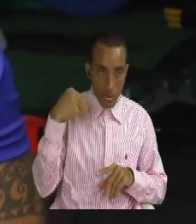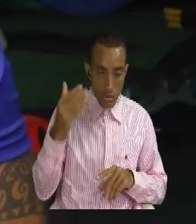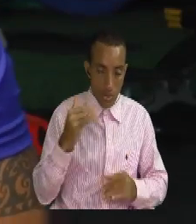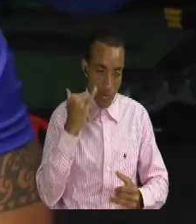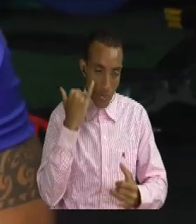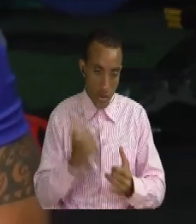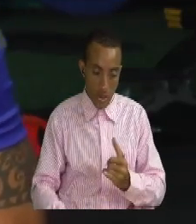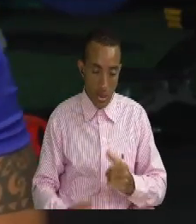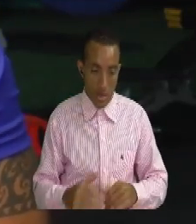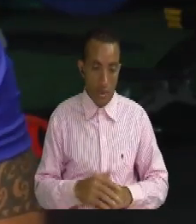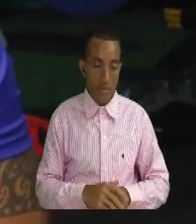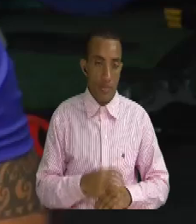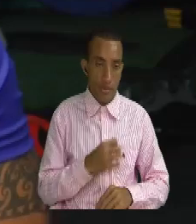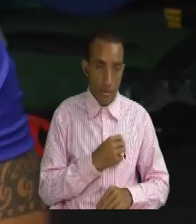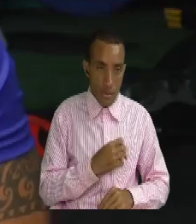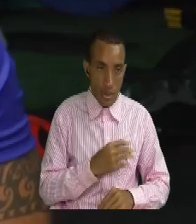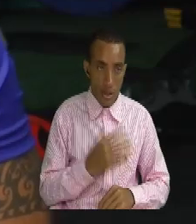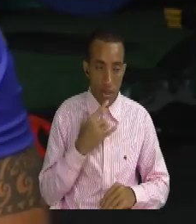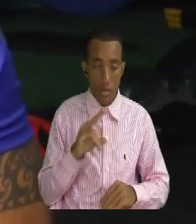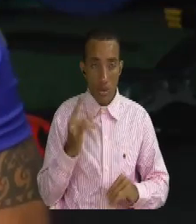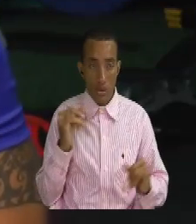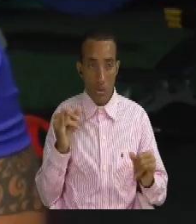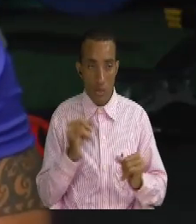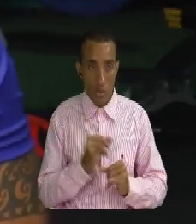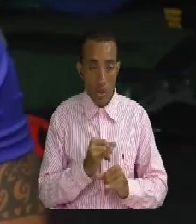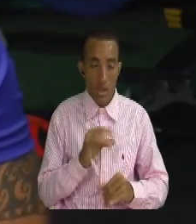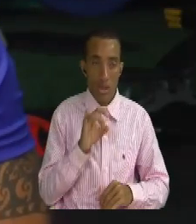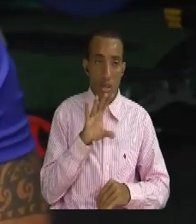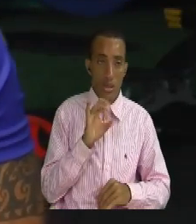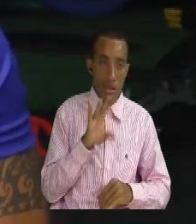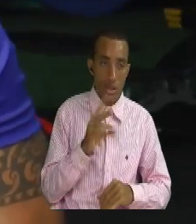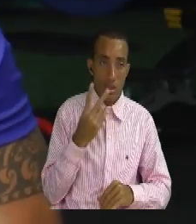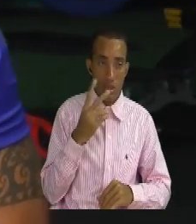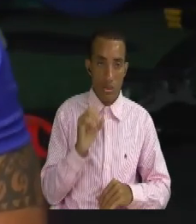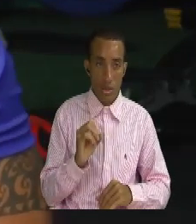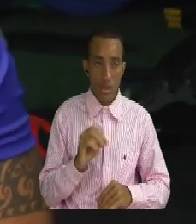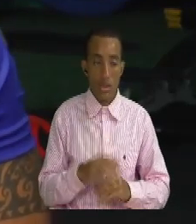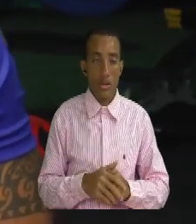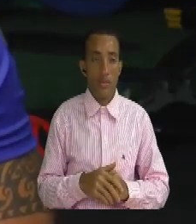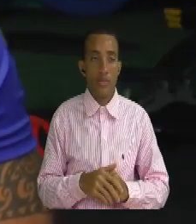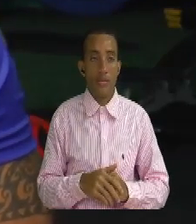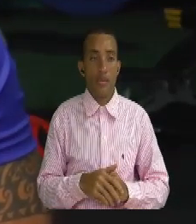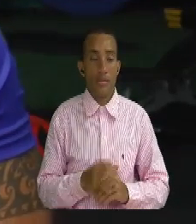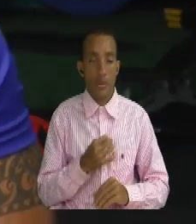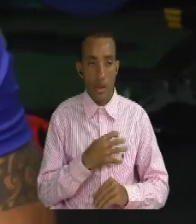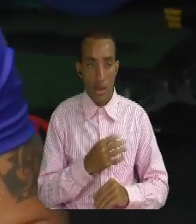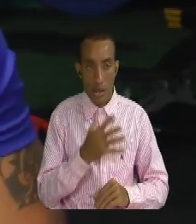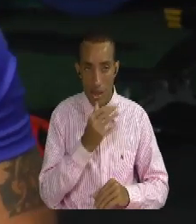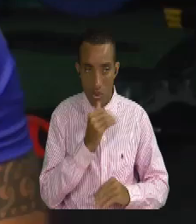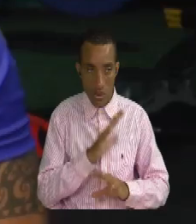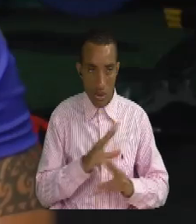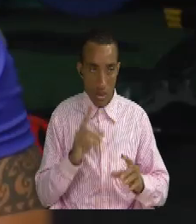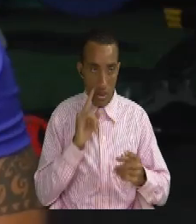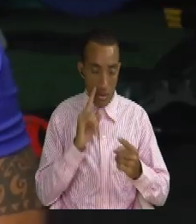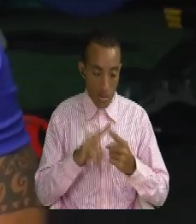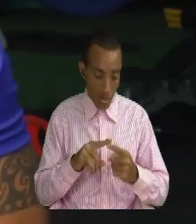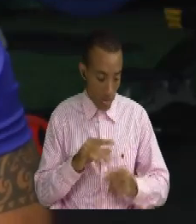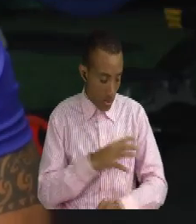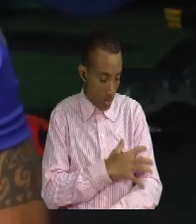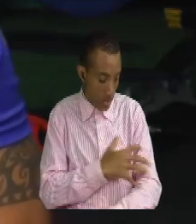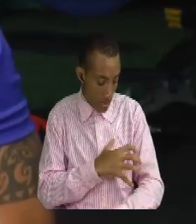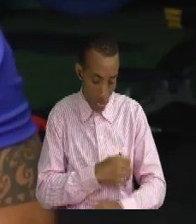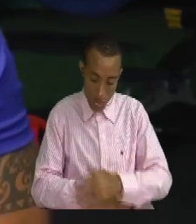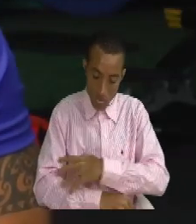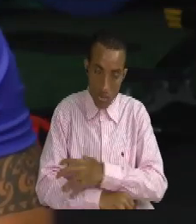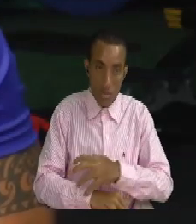buen cardio. Si yo estoy bajando de peso, haría entre 15 a 20 minutos de cardio. Pero si yo no estoy bajando de peso y mi objetivo es tonificar, aumentar la masa